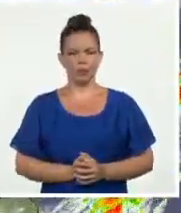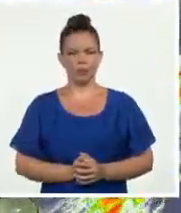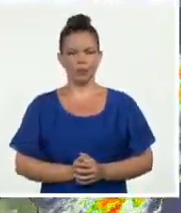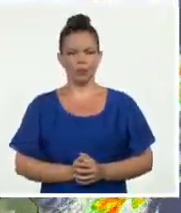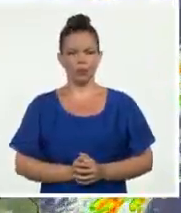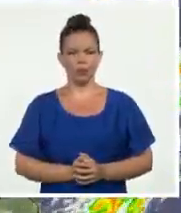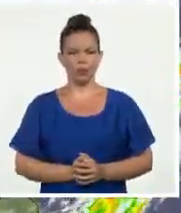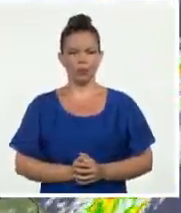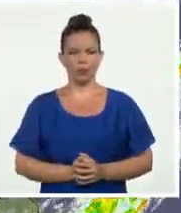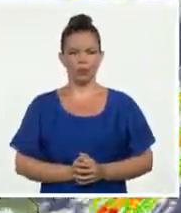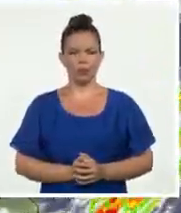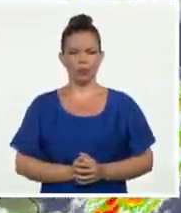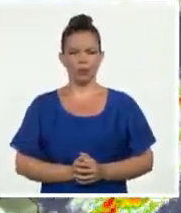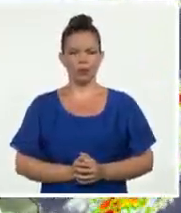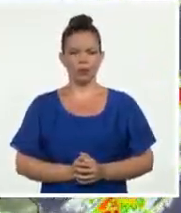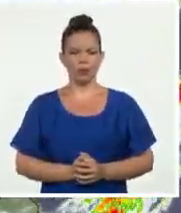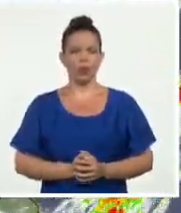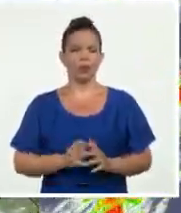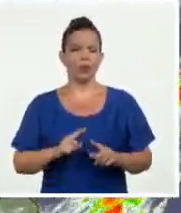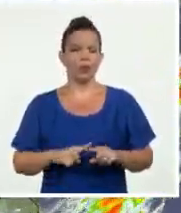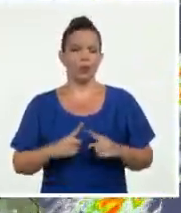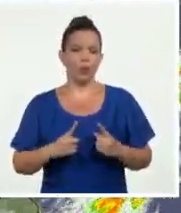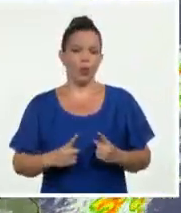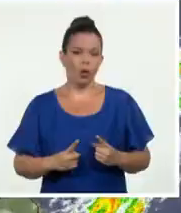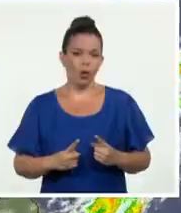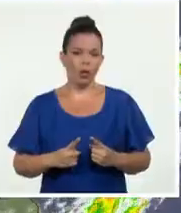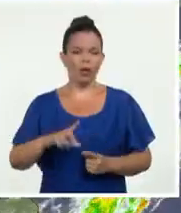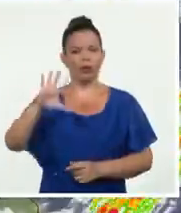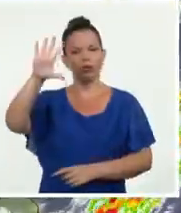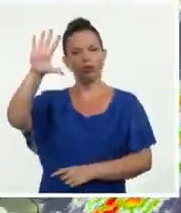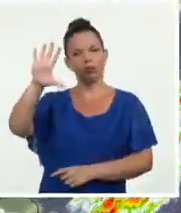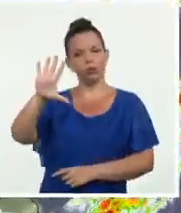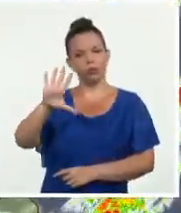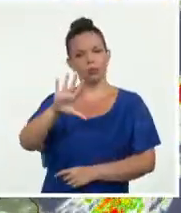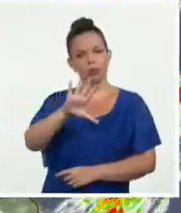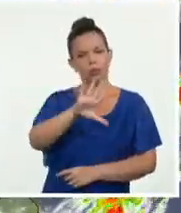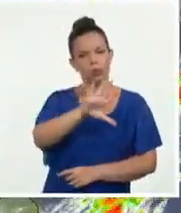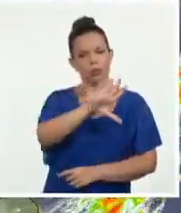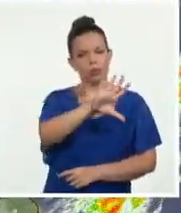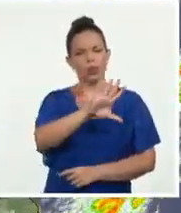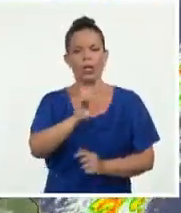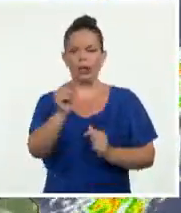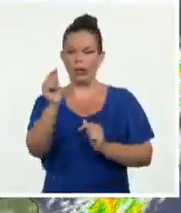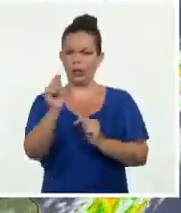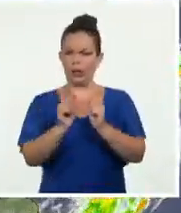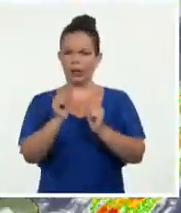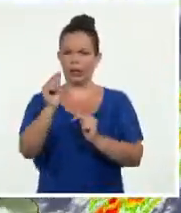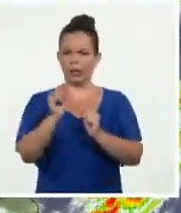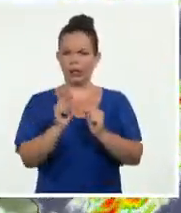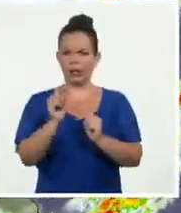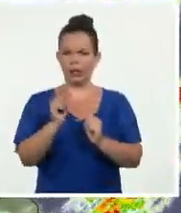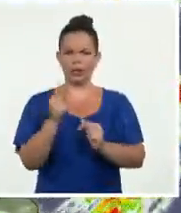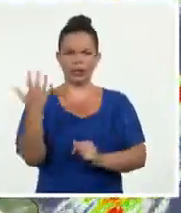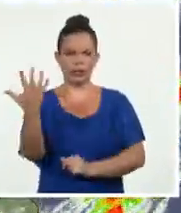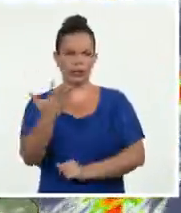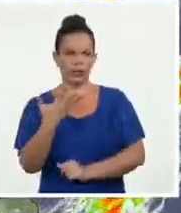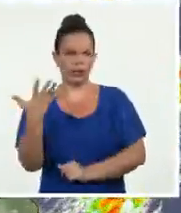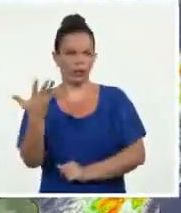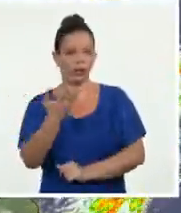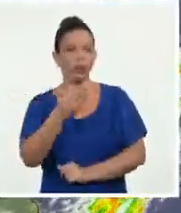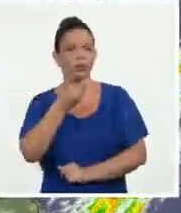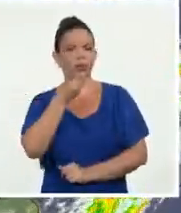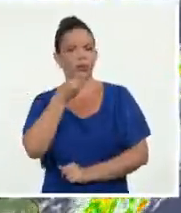nacional también incentivados por la presencia de una baja superior a unos 9 ó 12 kilómetros de altura en las inmediaciones de la región